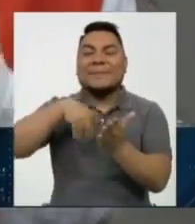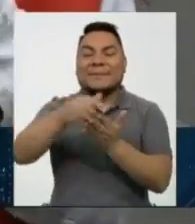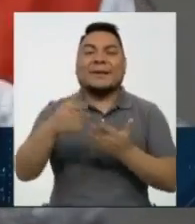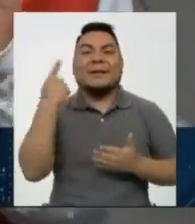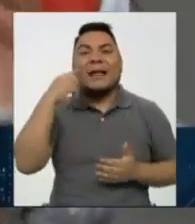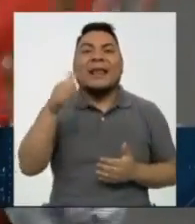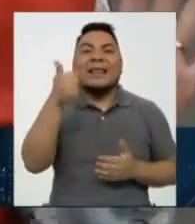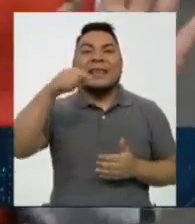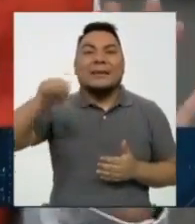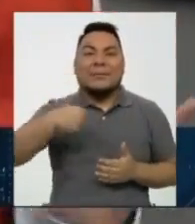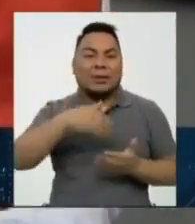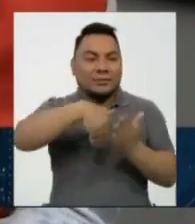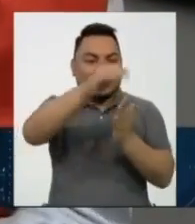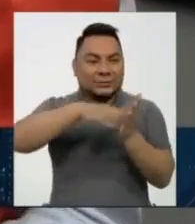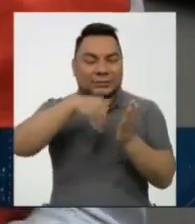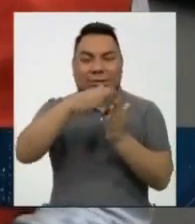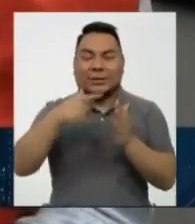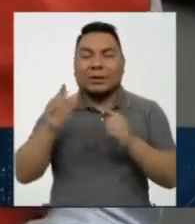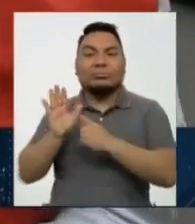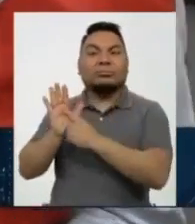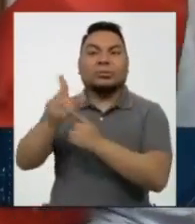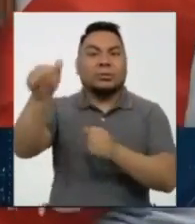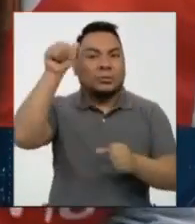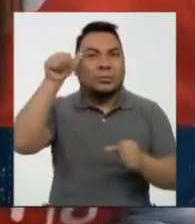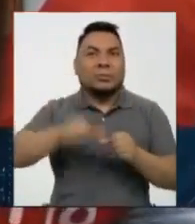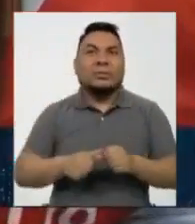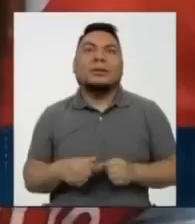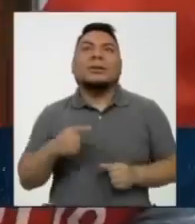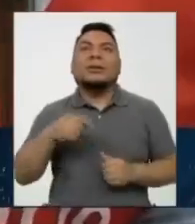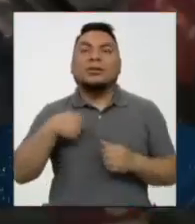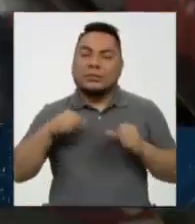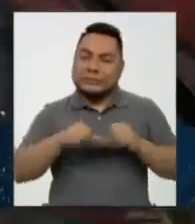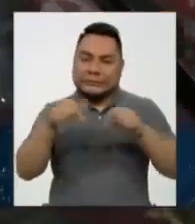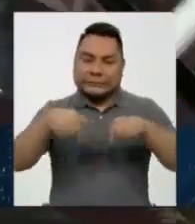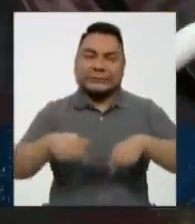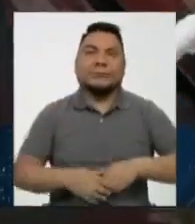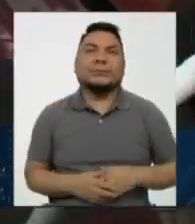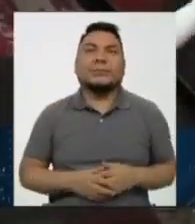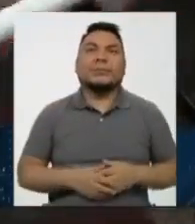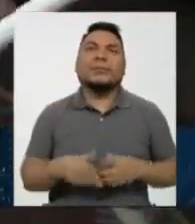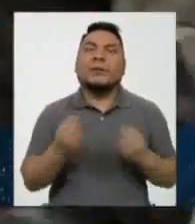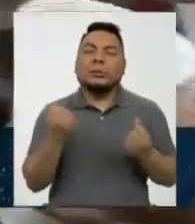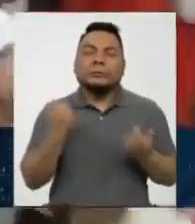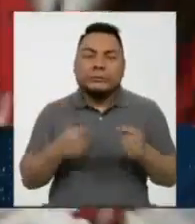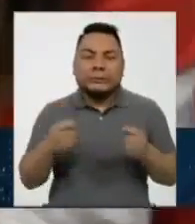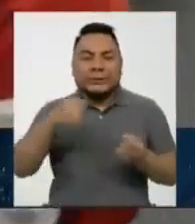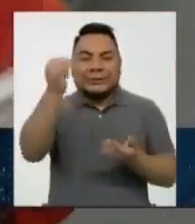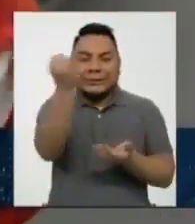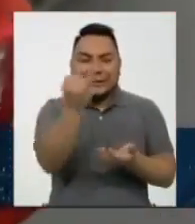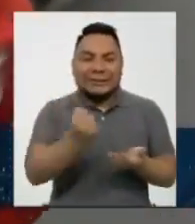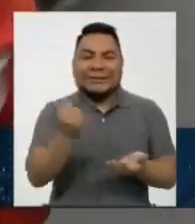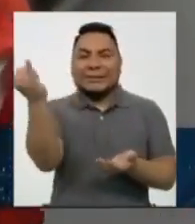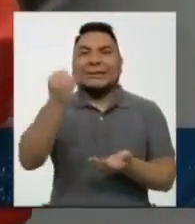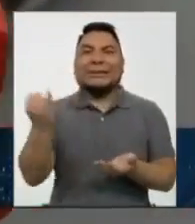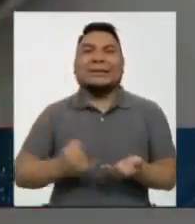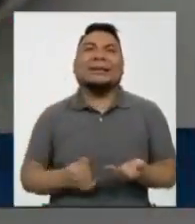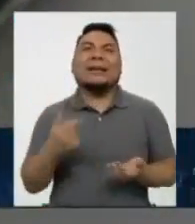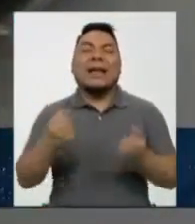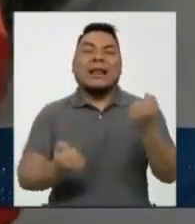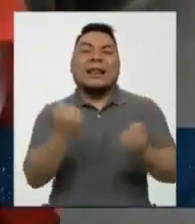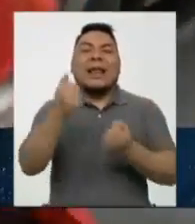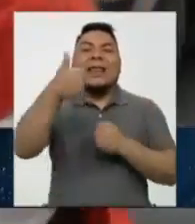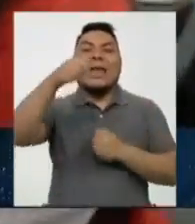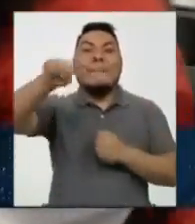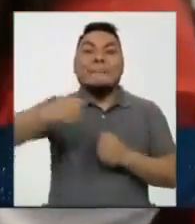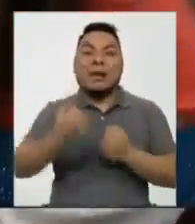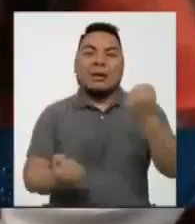10.000 carros los que tienen que ser pintados, así nos han dicho. Esa es la meta y no nos cansamos, aquí seguimos. Con mucho esfuerzo pintaron los vidrios de más de 10.000 autos.